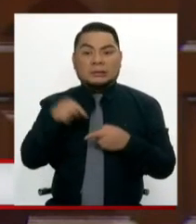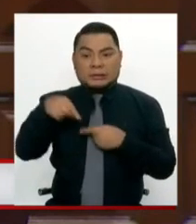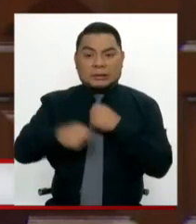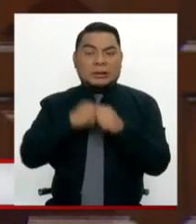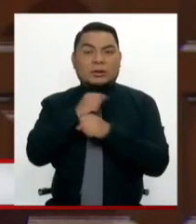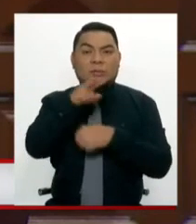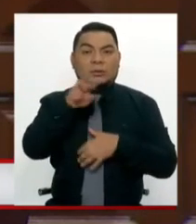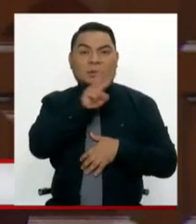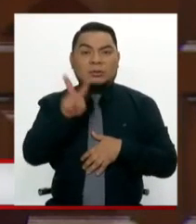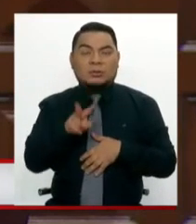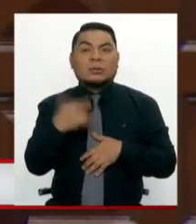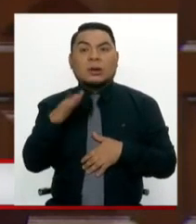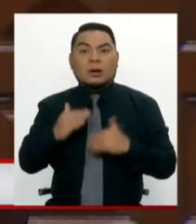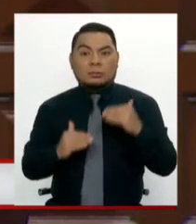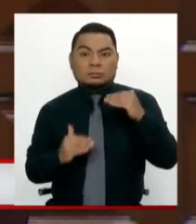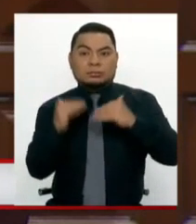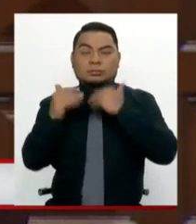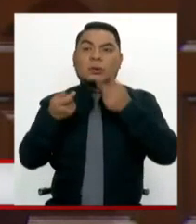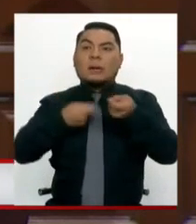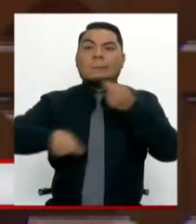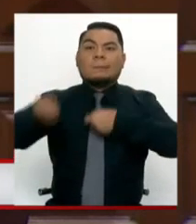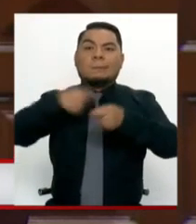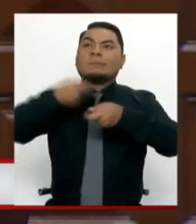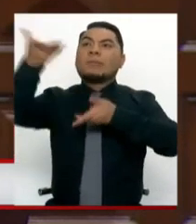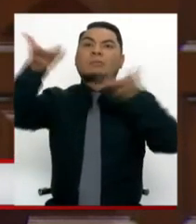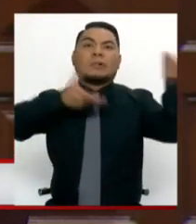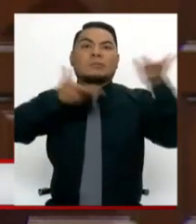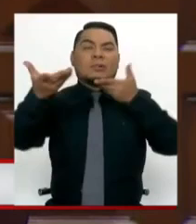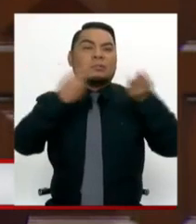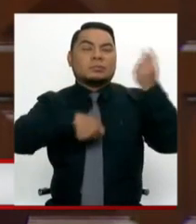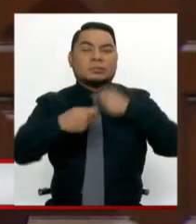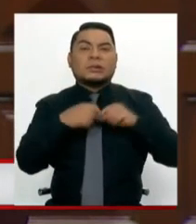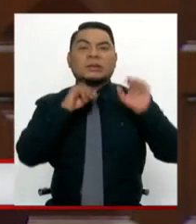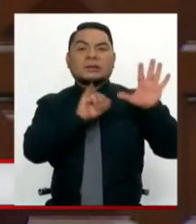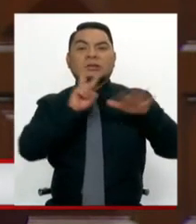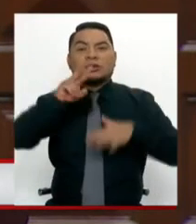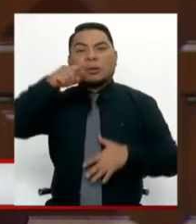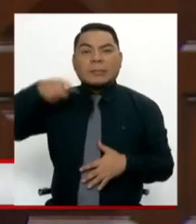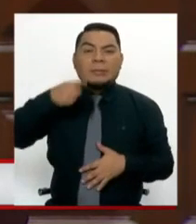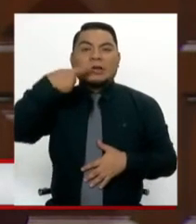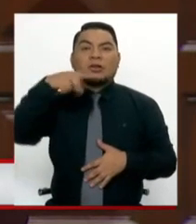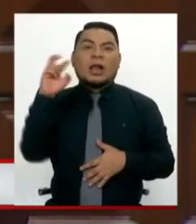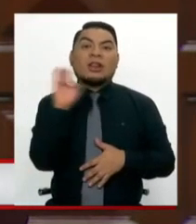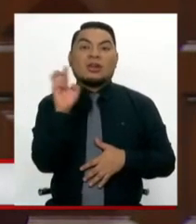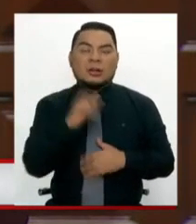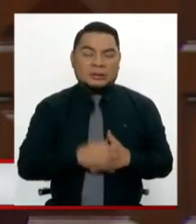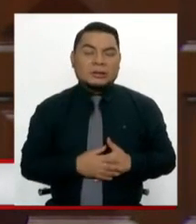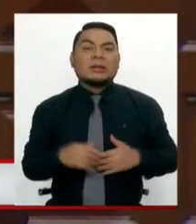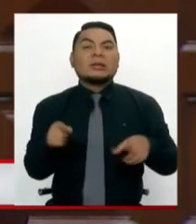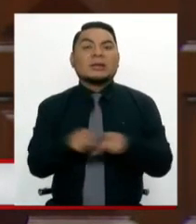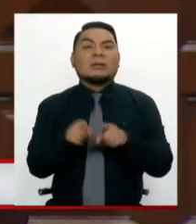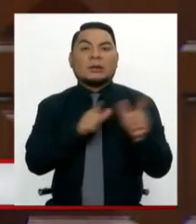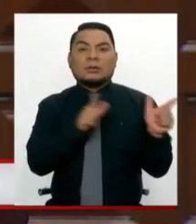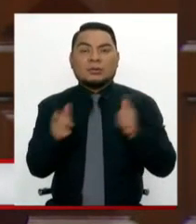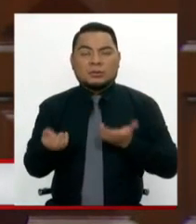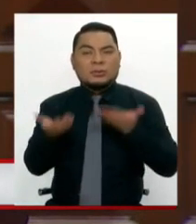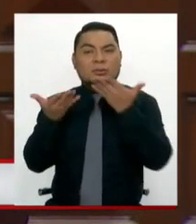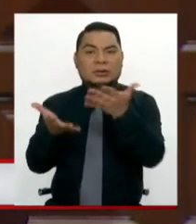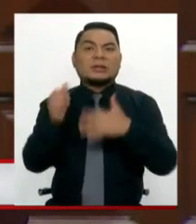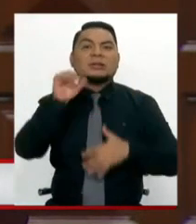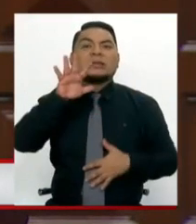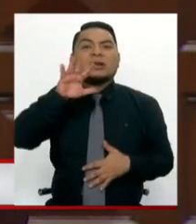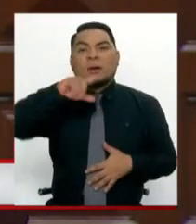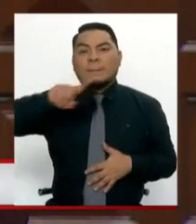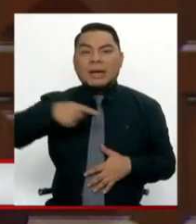2022, logrando un récord de exportaciones superior a los 62 mil millones de dólares, así como disponer de 5